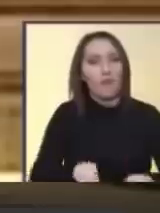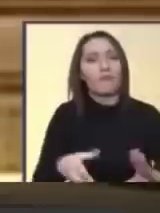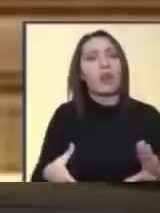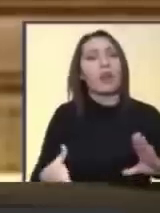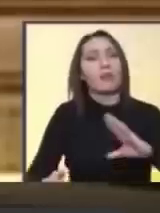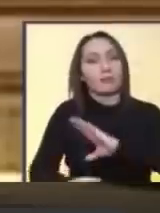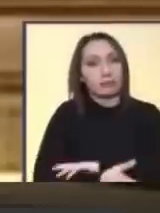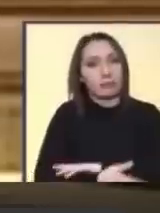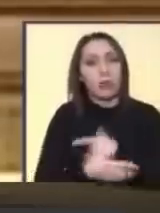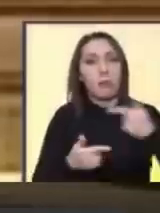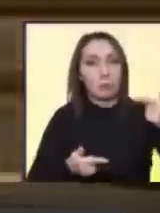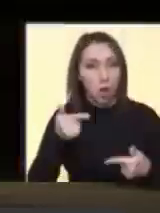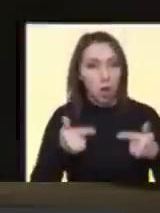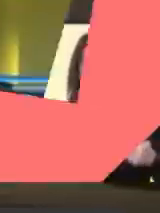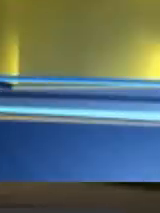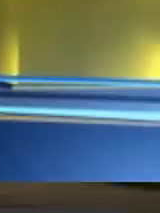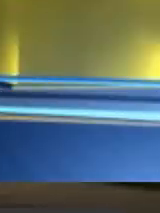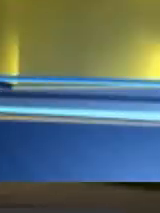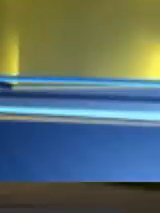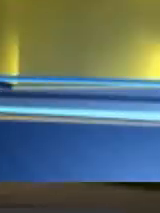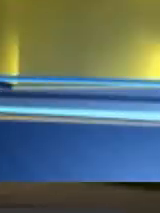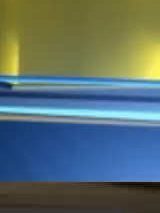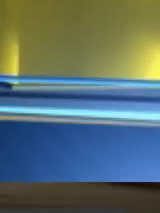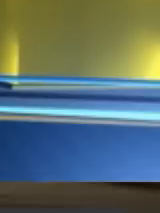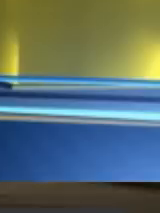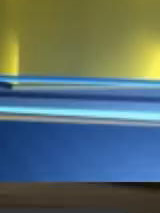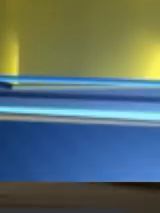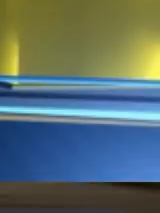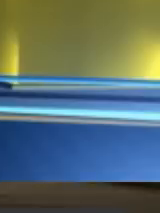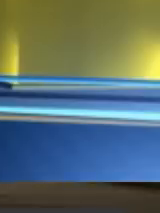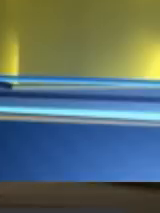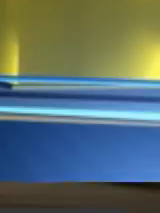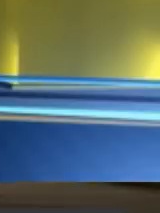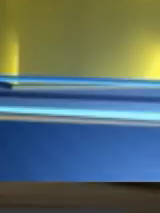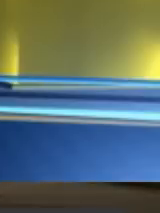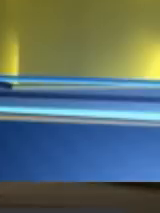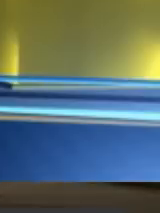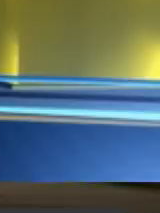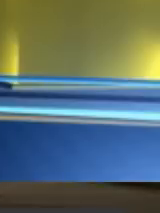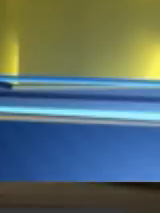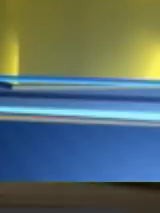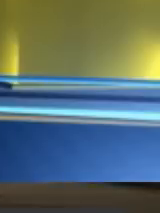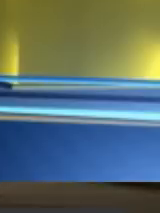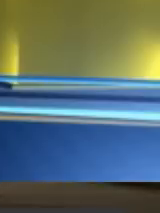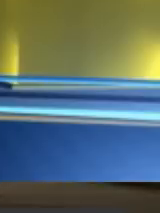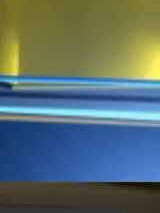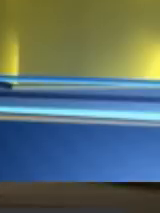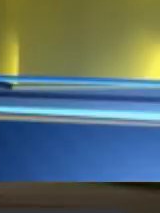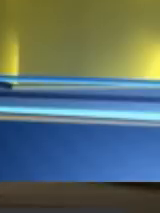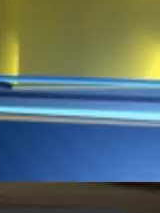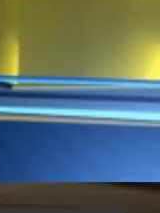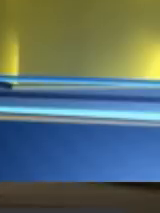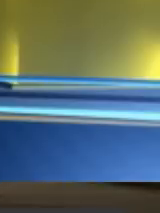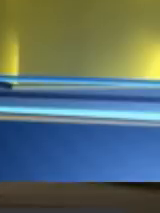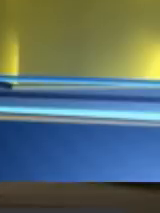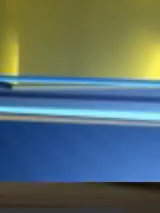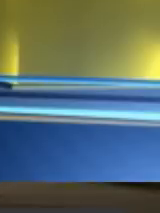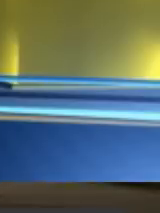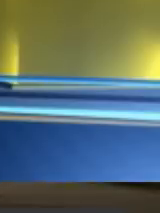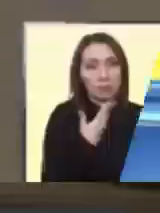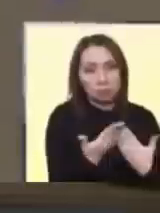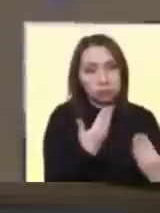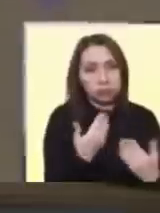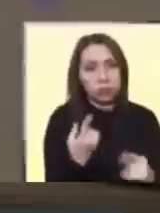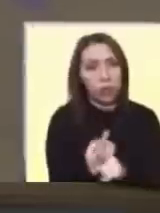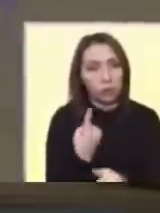dictador como mandatario de la nación suramericana, el vocero del Departamento de Justicia explicó que tampoco reconocen su inmunidad